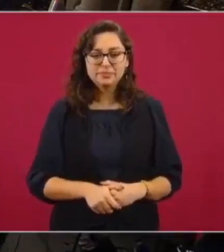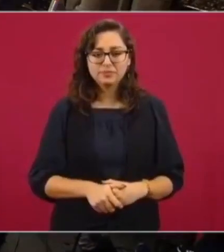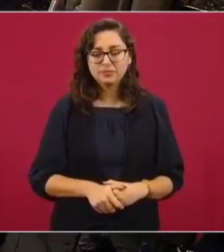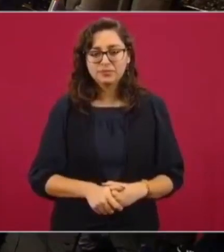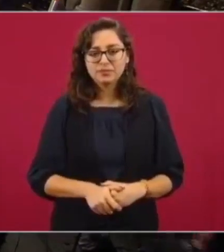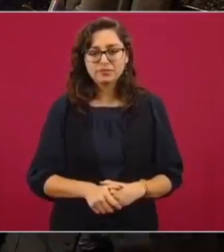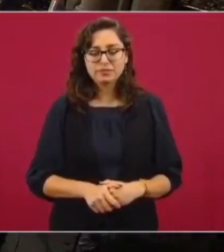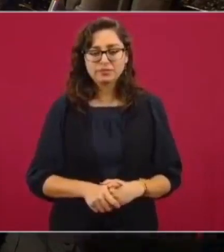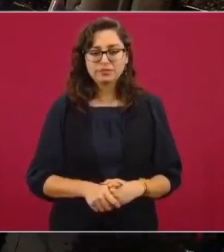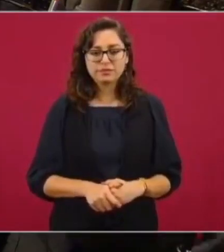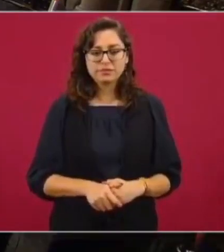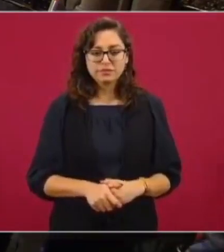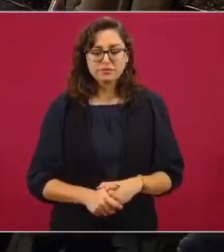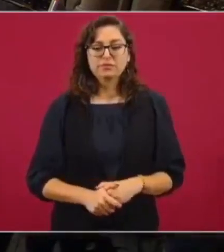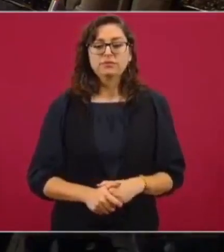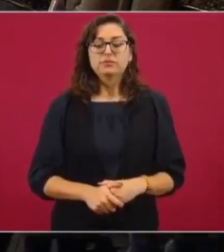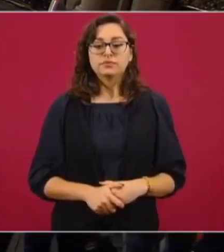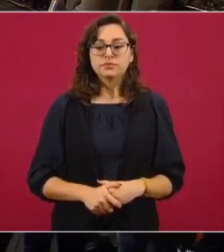Bueno,